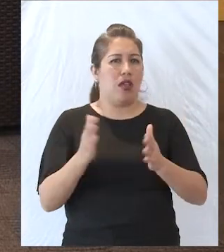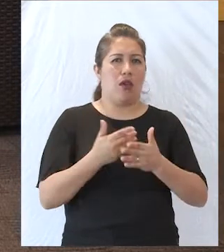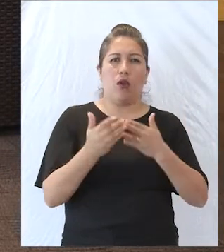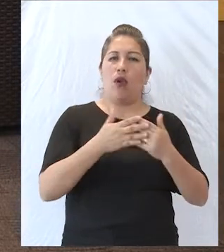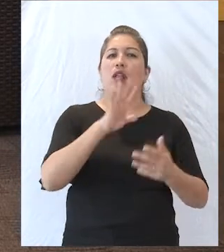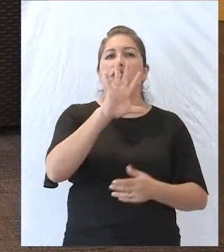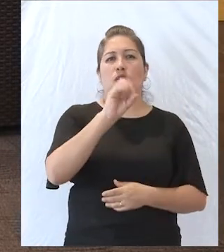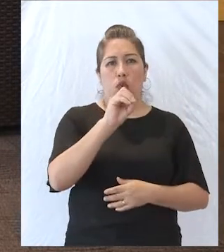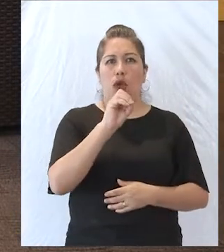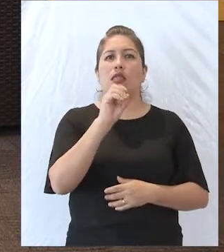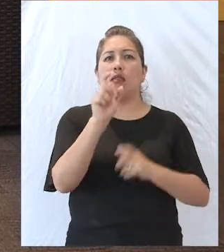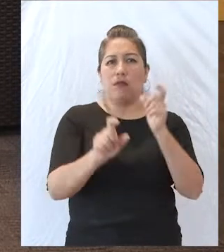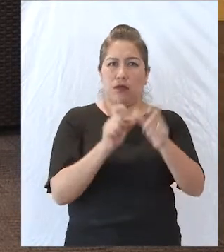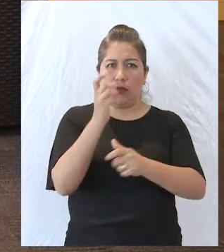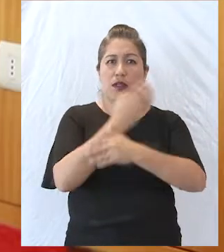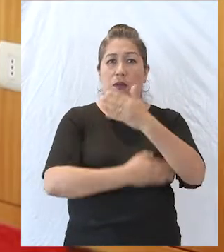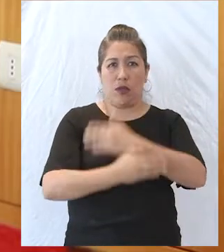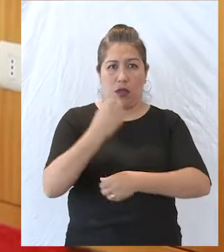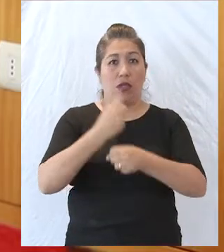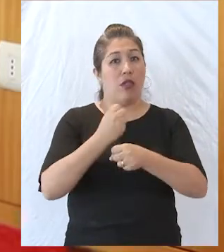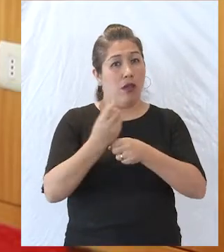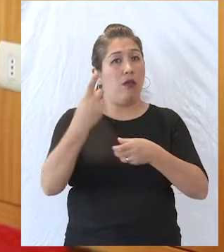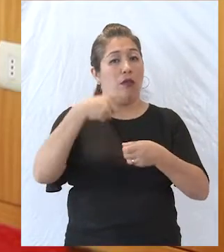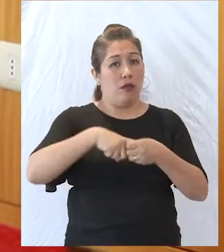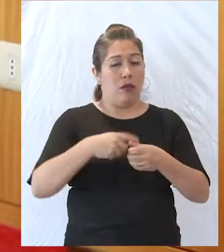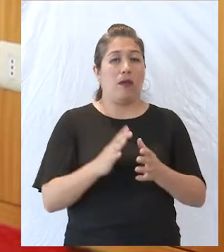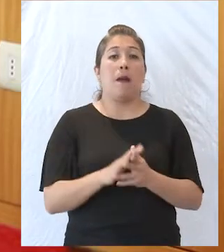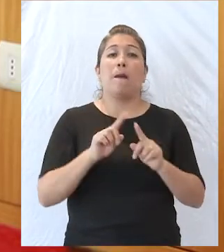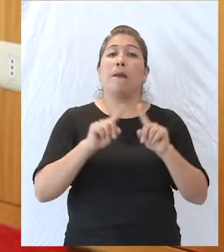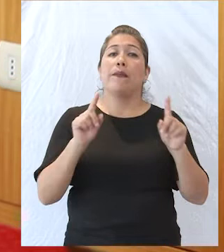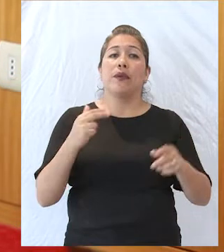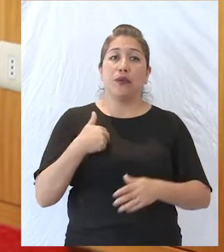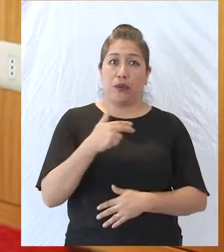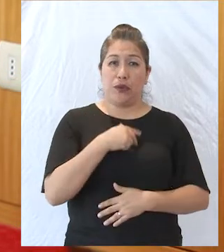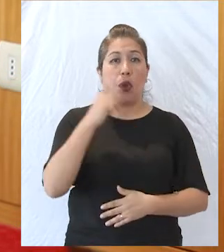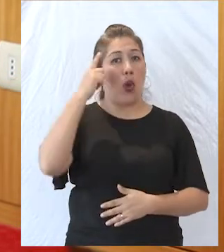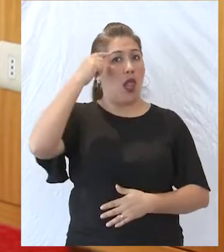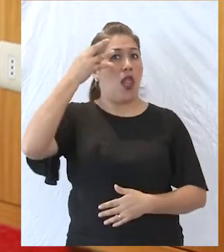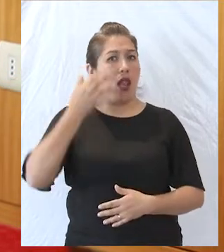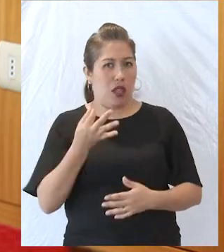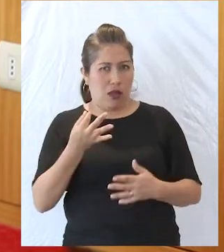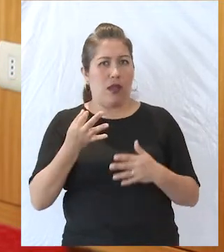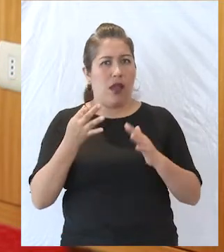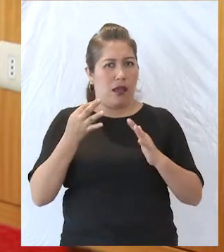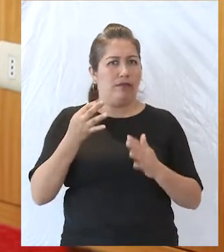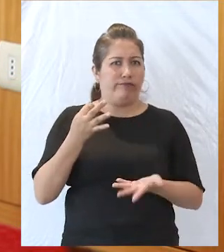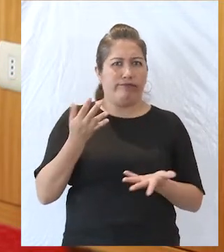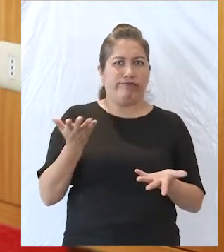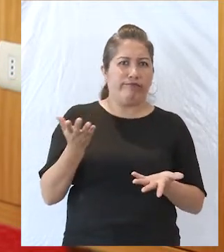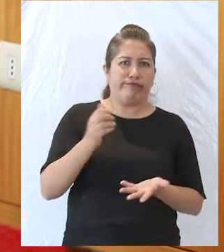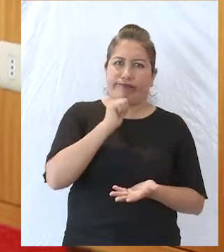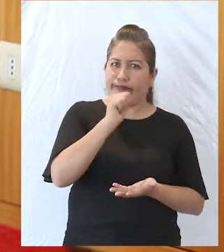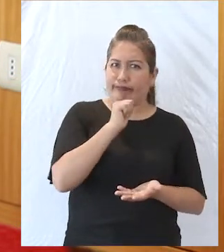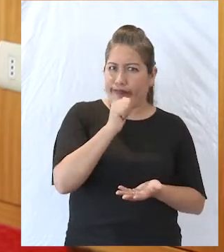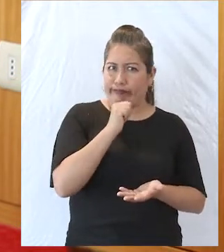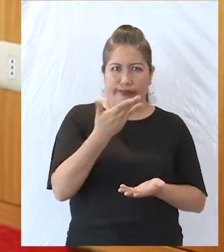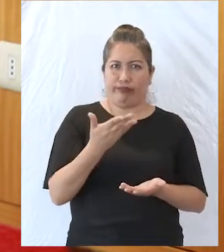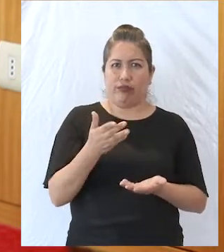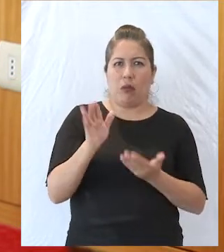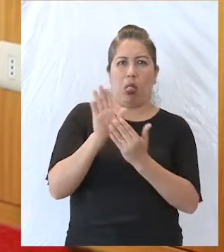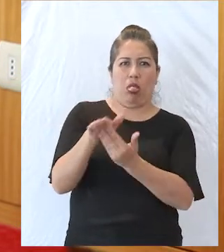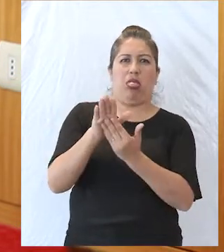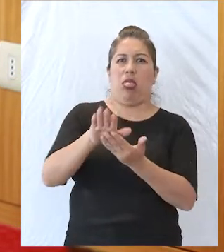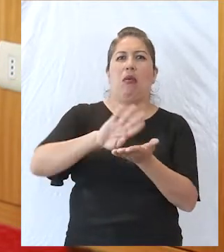que tengan como mínimo 50 trabajadores. Sin embargo, nosotros creemos que ahí hay un acto de